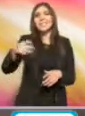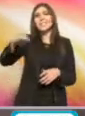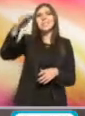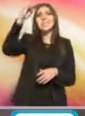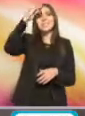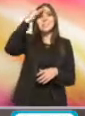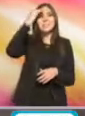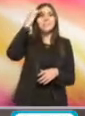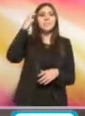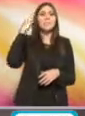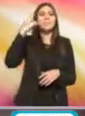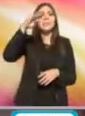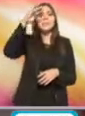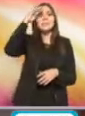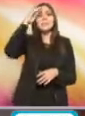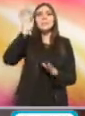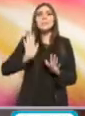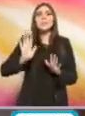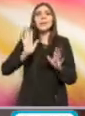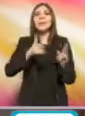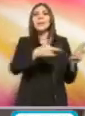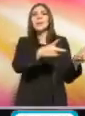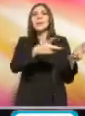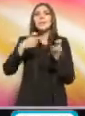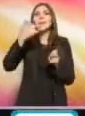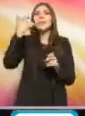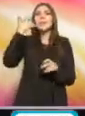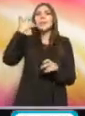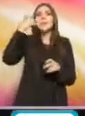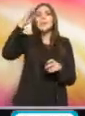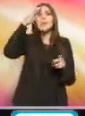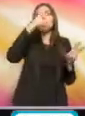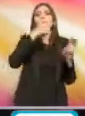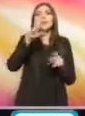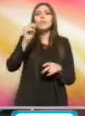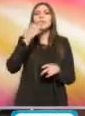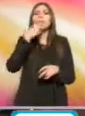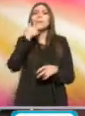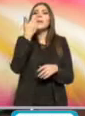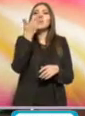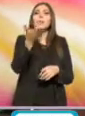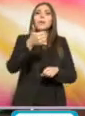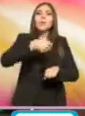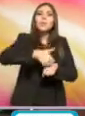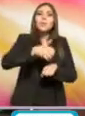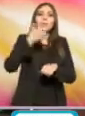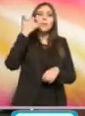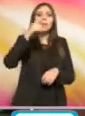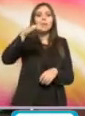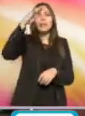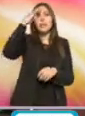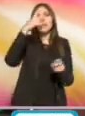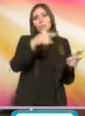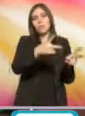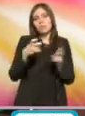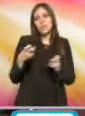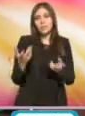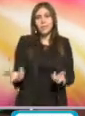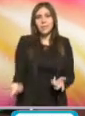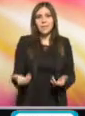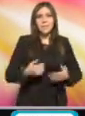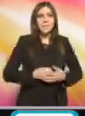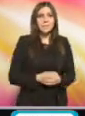está... Pidiendo prestado el teléfono. como no merece nada. Ay, mira, ¿sí? Entonces dice, pues me va a robar. Claro. ¿No? No, bueno.